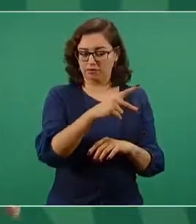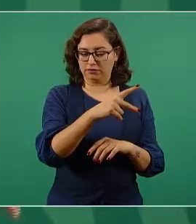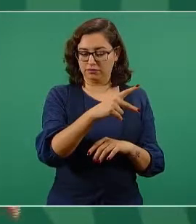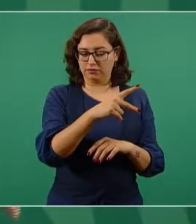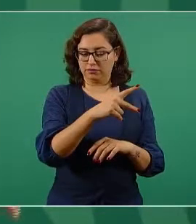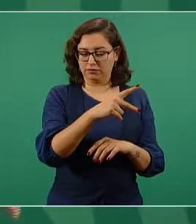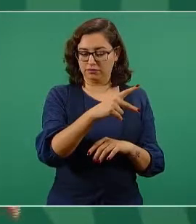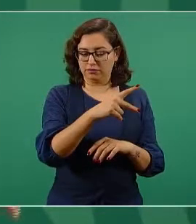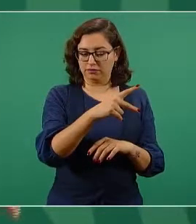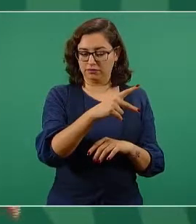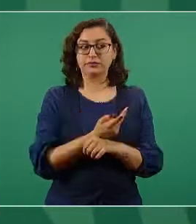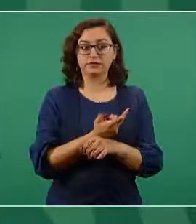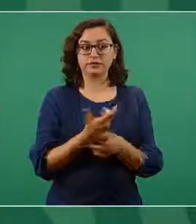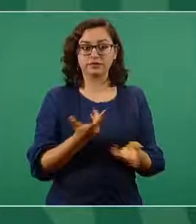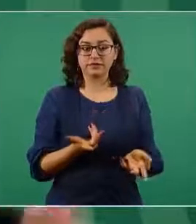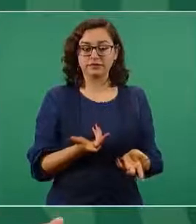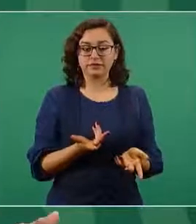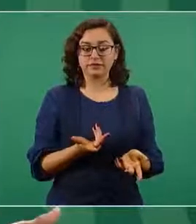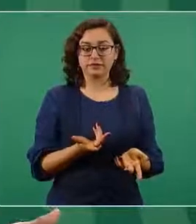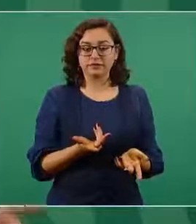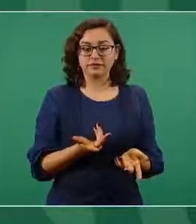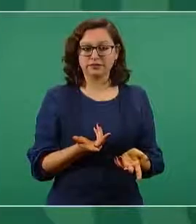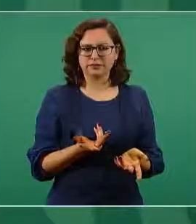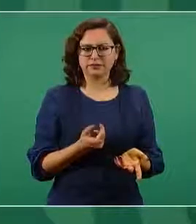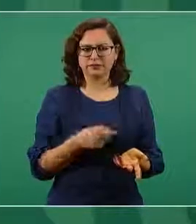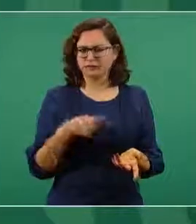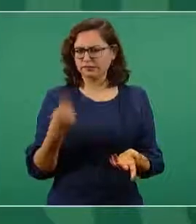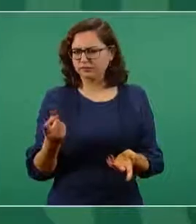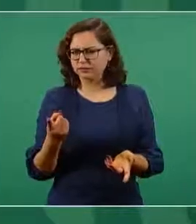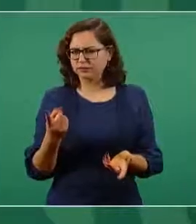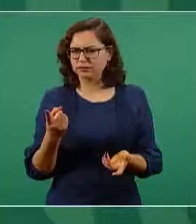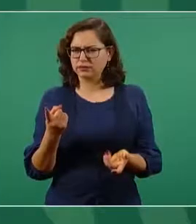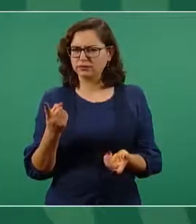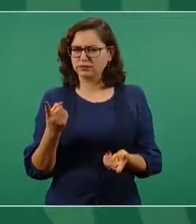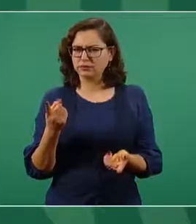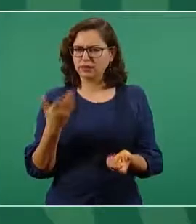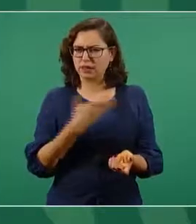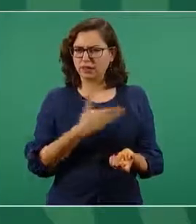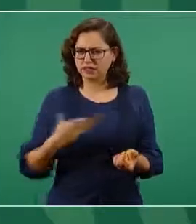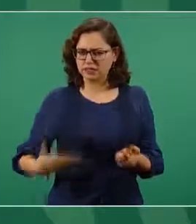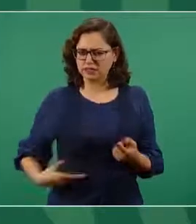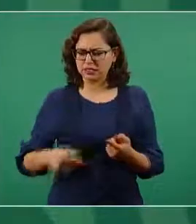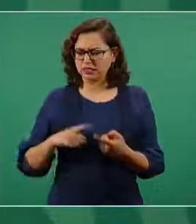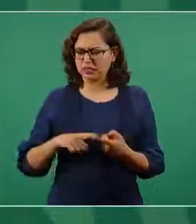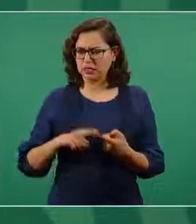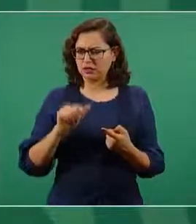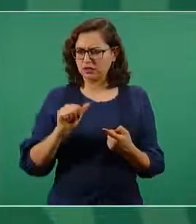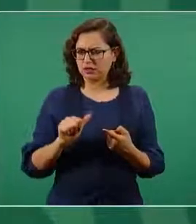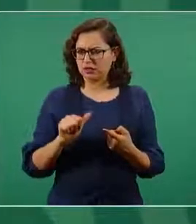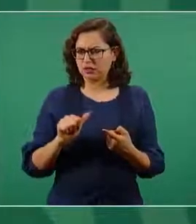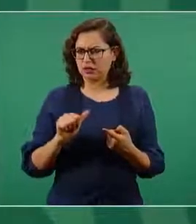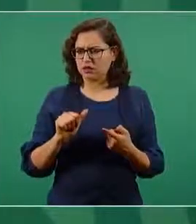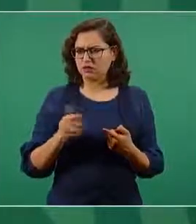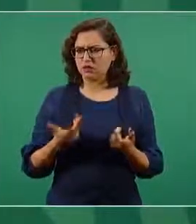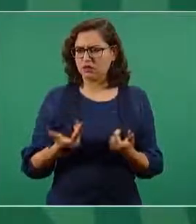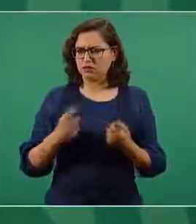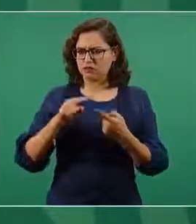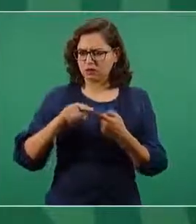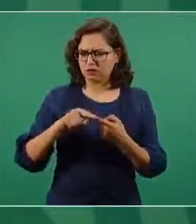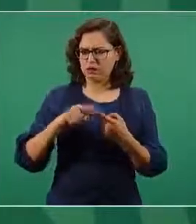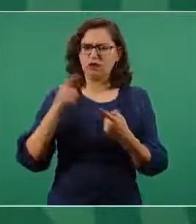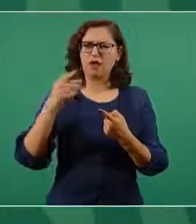Cuando estas dependencias, tanto la del Ejecutivo como la del Legislativo, debieron